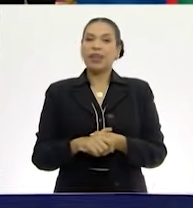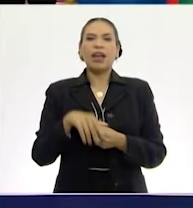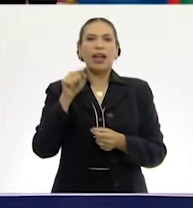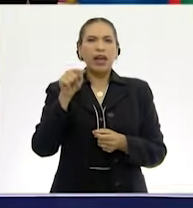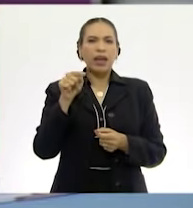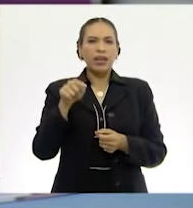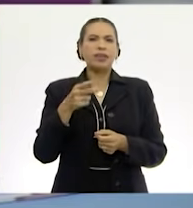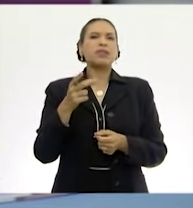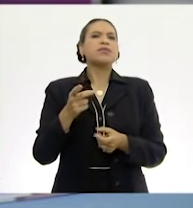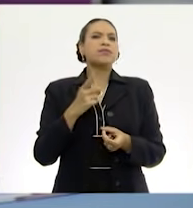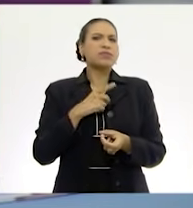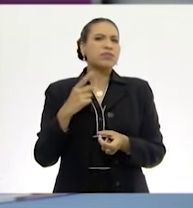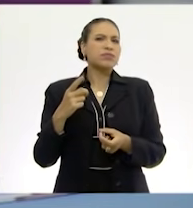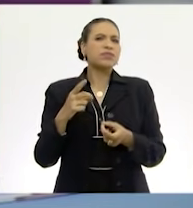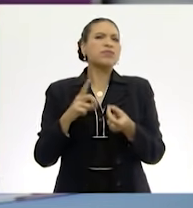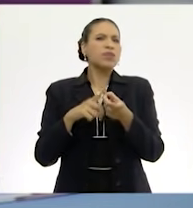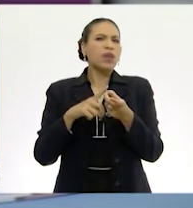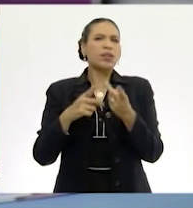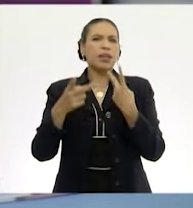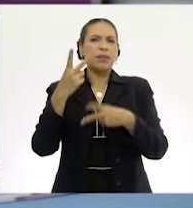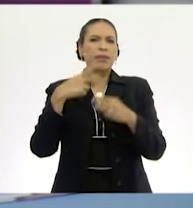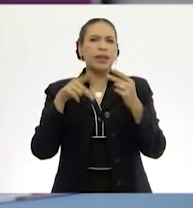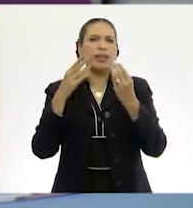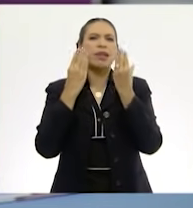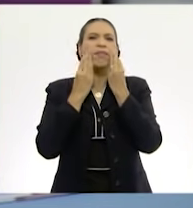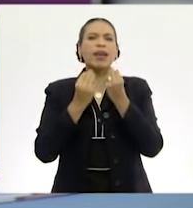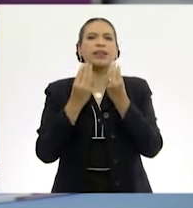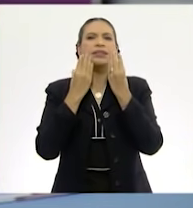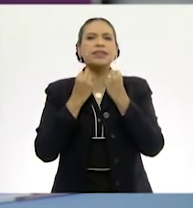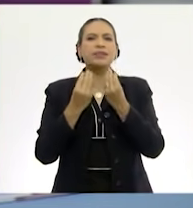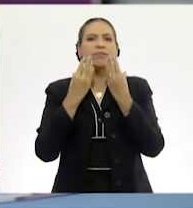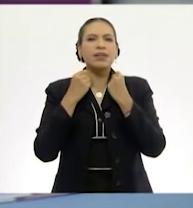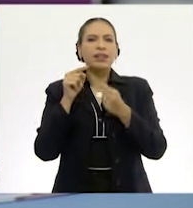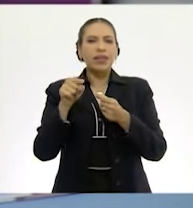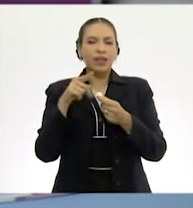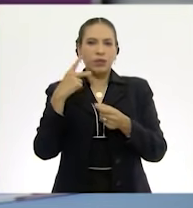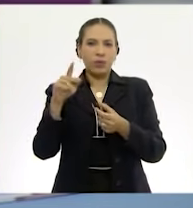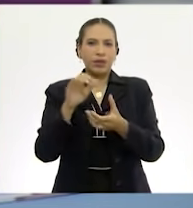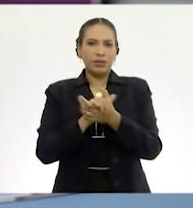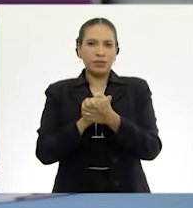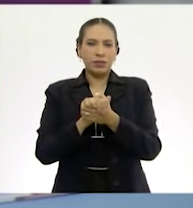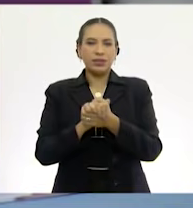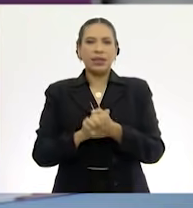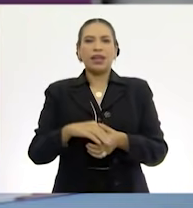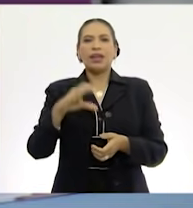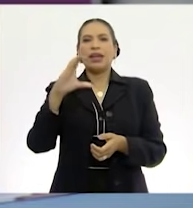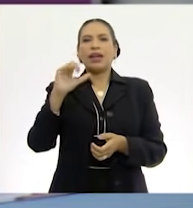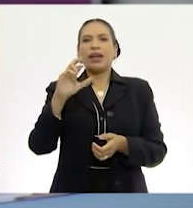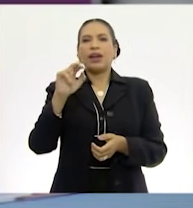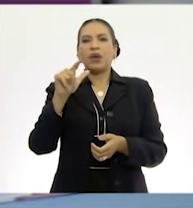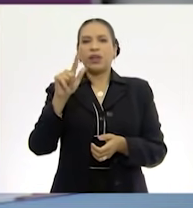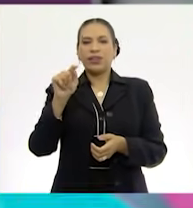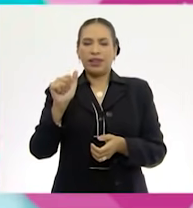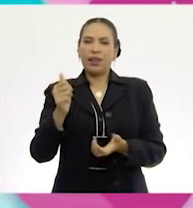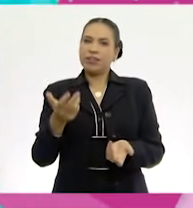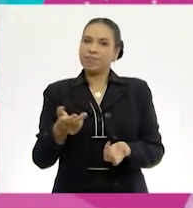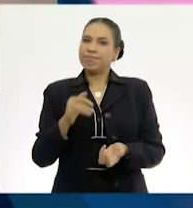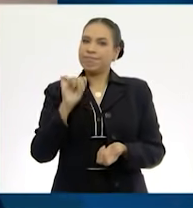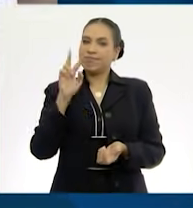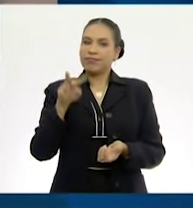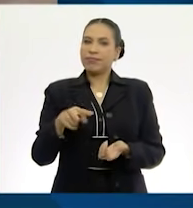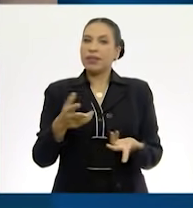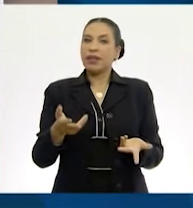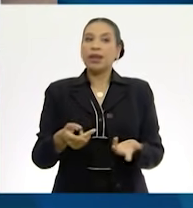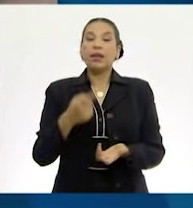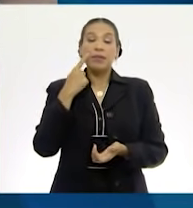Ahí es donde entra Maximiliano de Habsburgo y su esposa Carlota, ¿verdad? Así es.